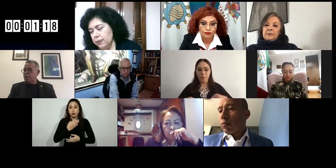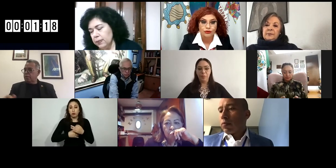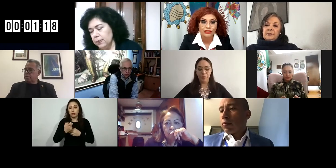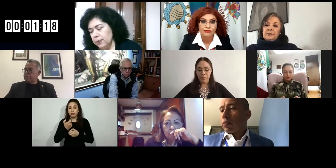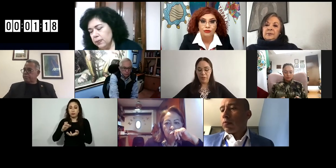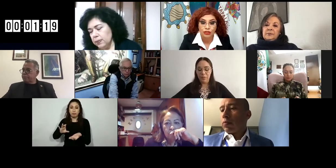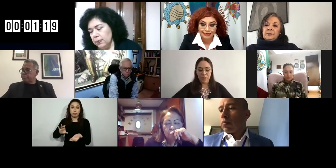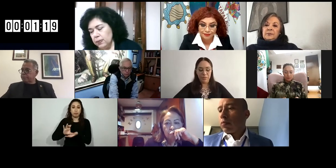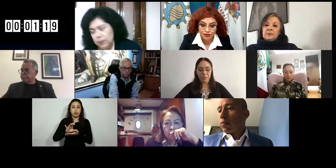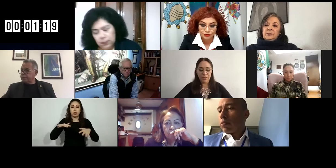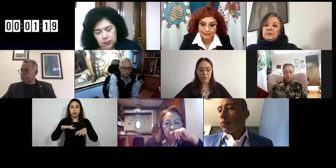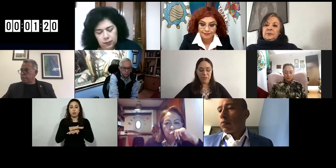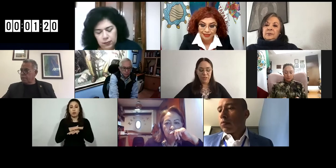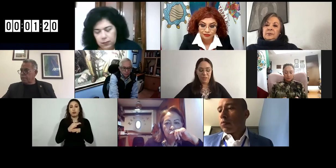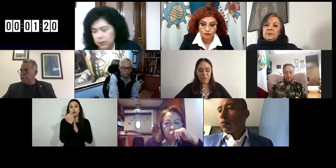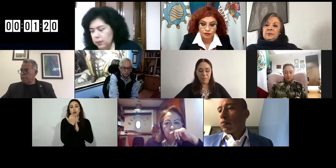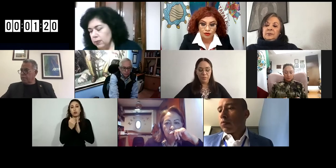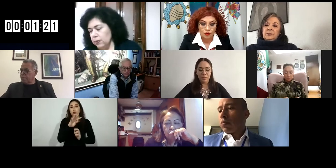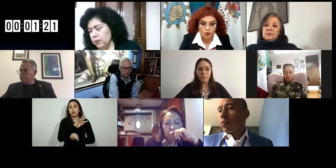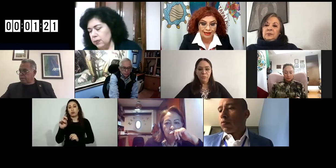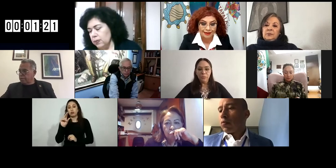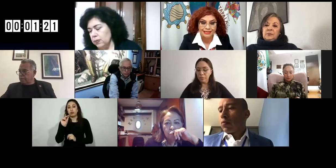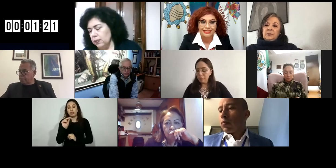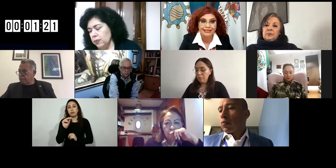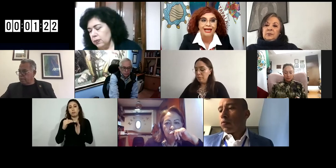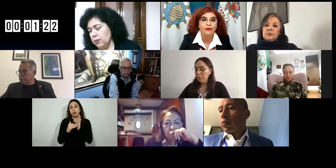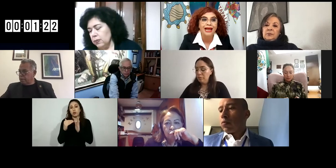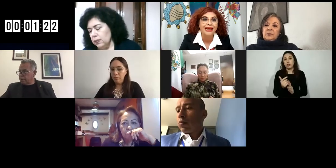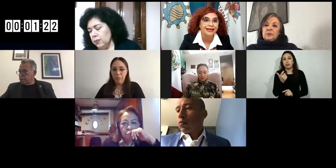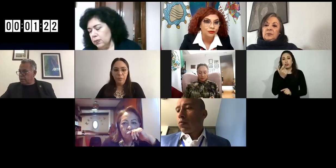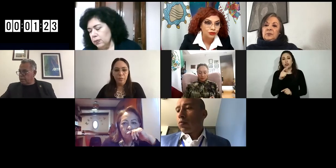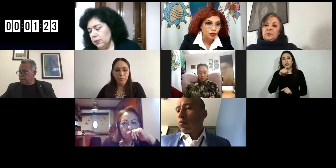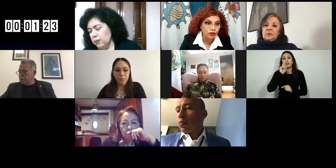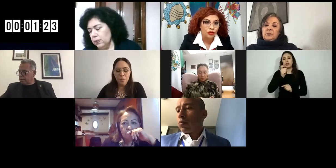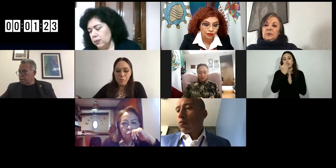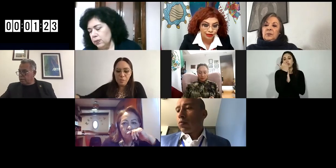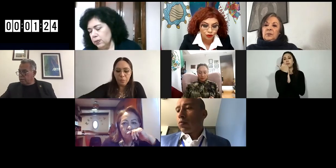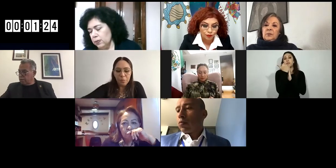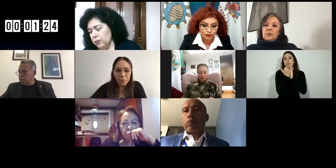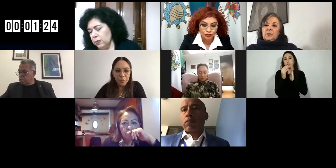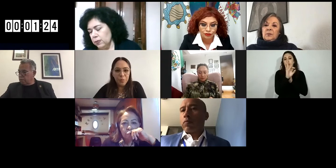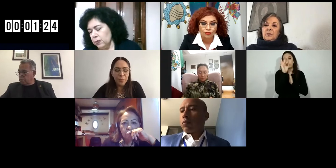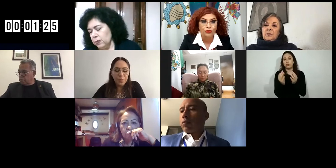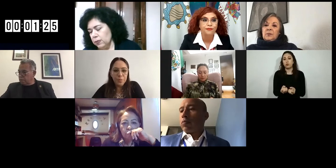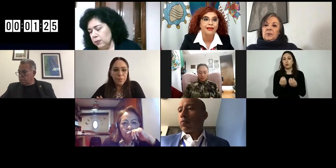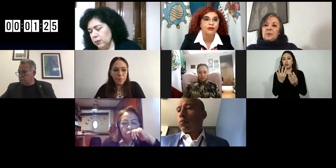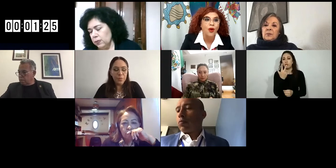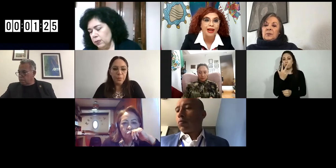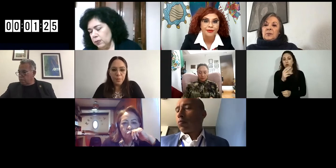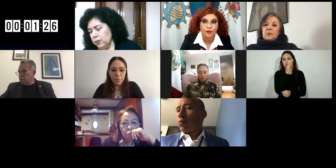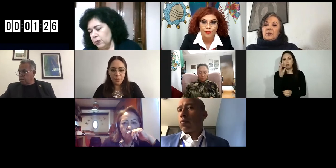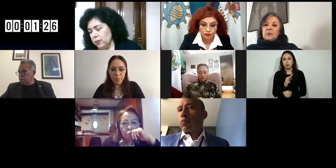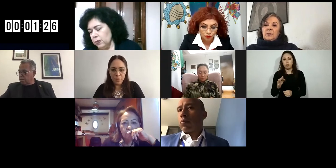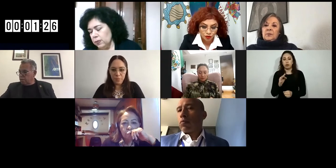en 480 millones de pesos, lo cual representa una reducción del 8% con respecto